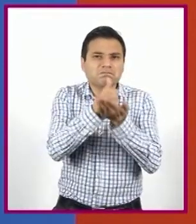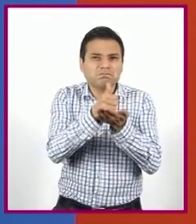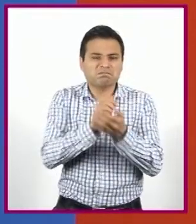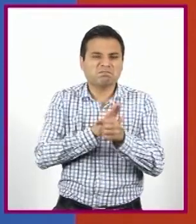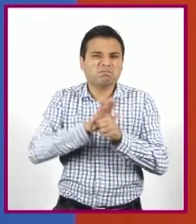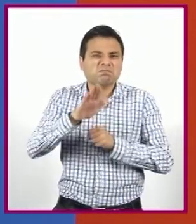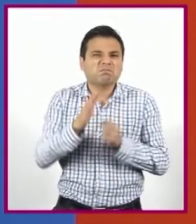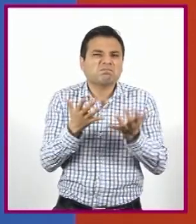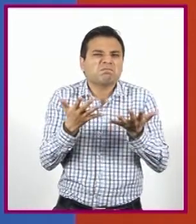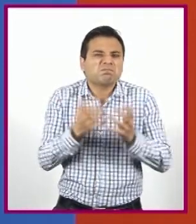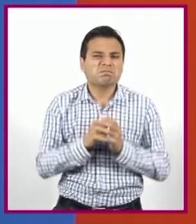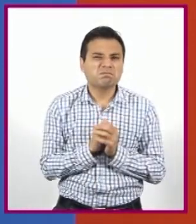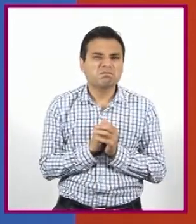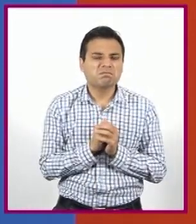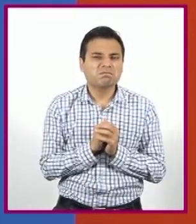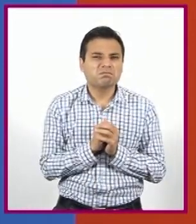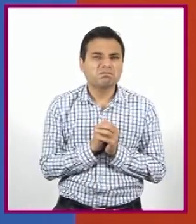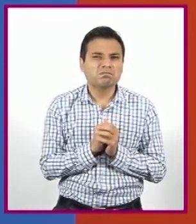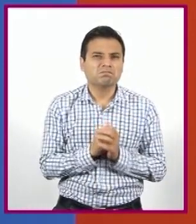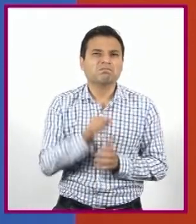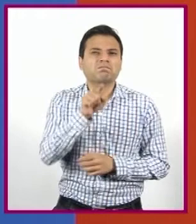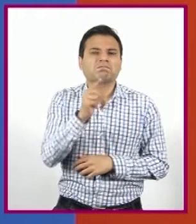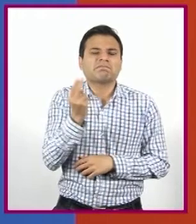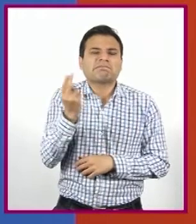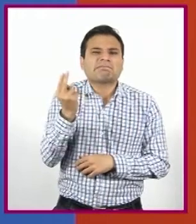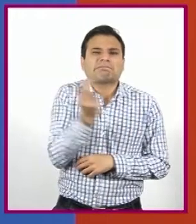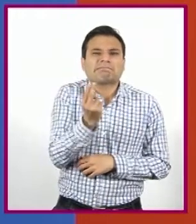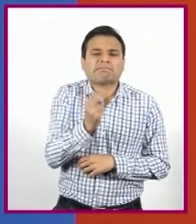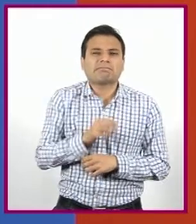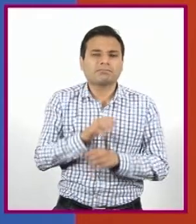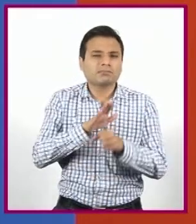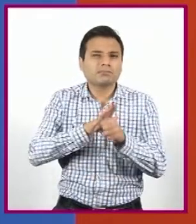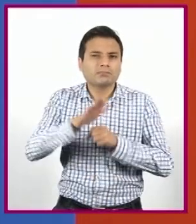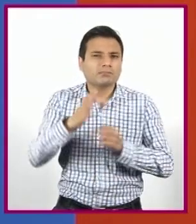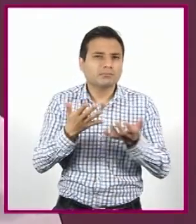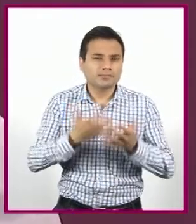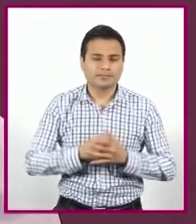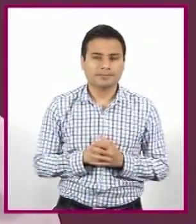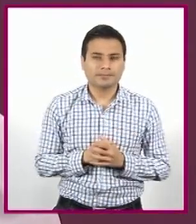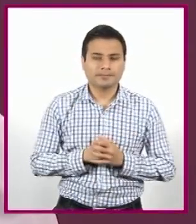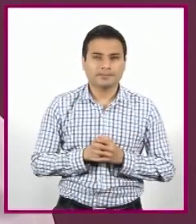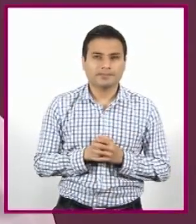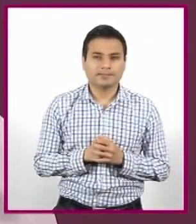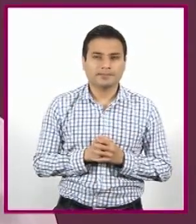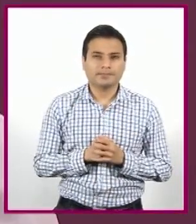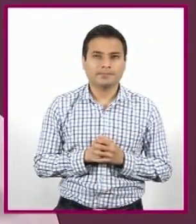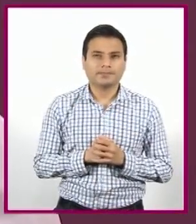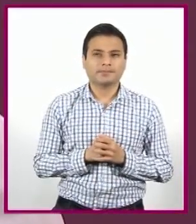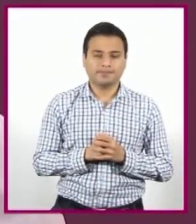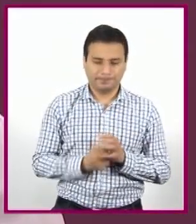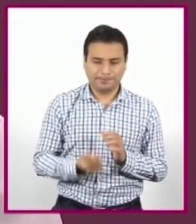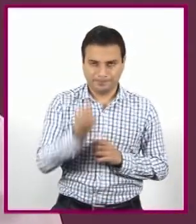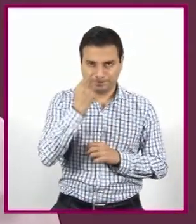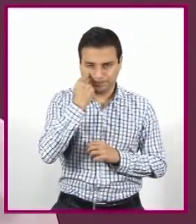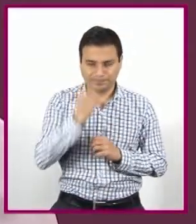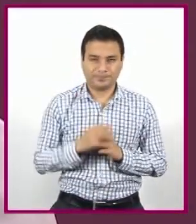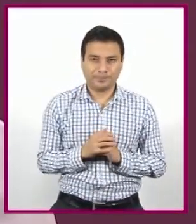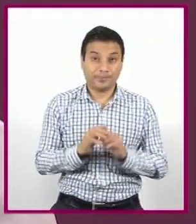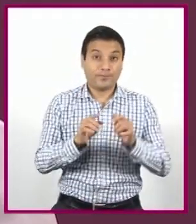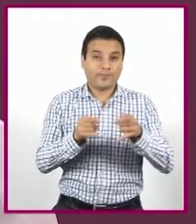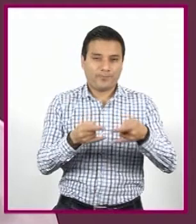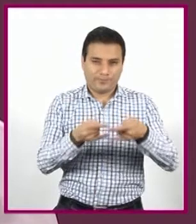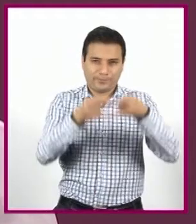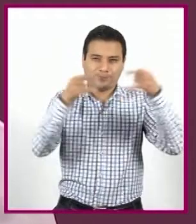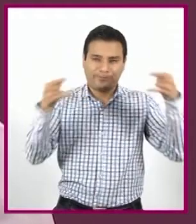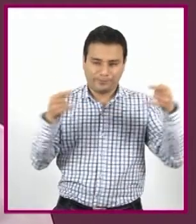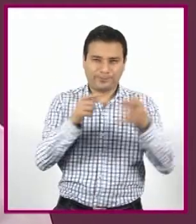estructurales y ortográficos, consideran al momento de escribir un texto narrativo? Los textos narrativos, en